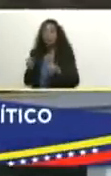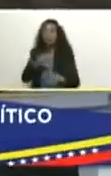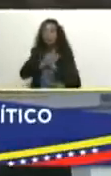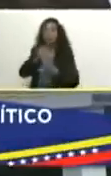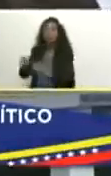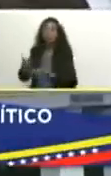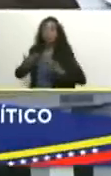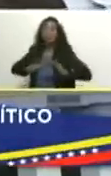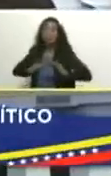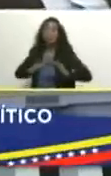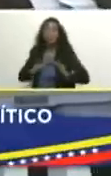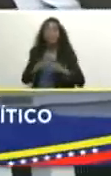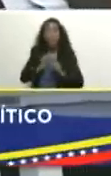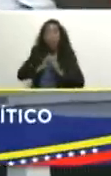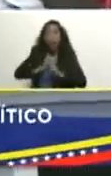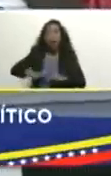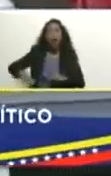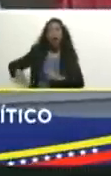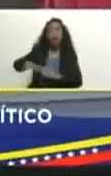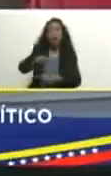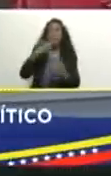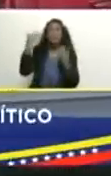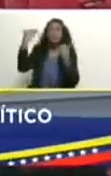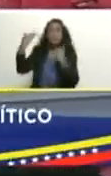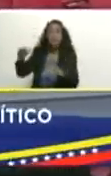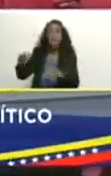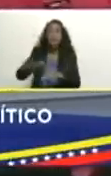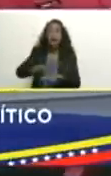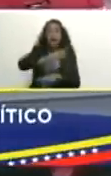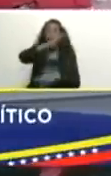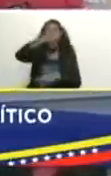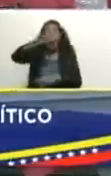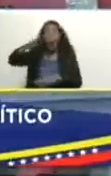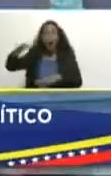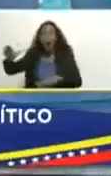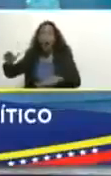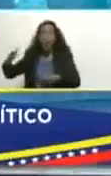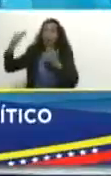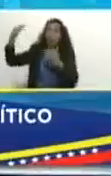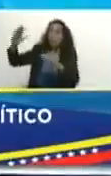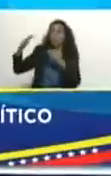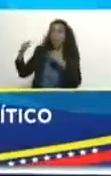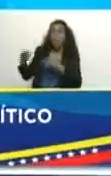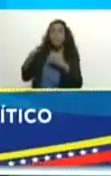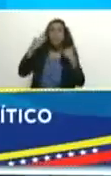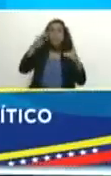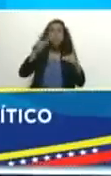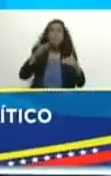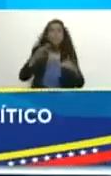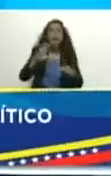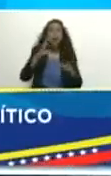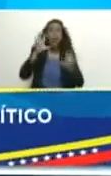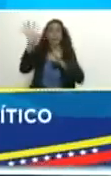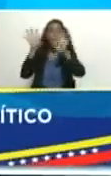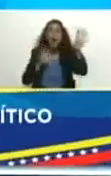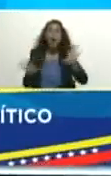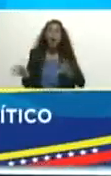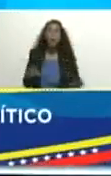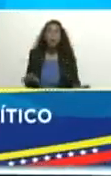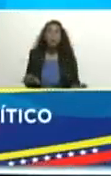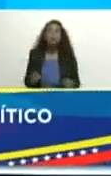luego condiciona la delimitación de las aguas que deben limitarse según